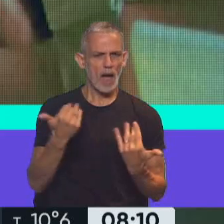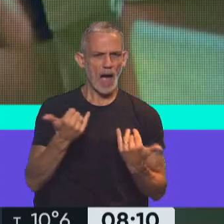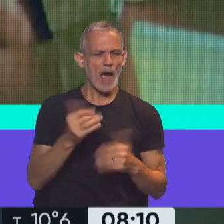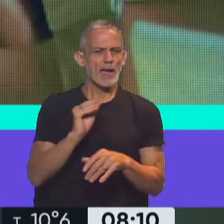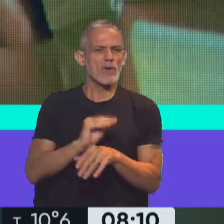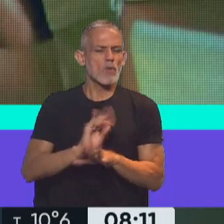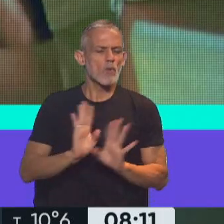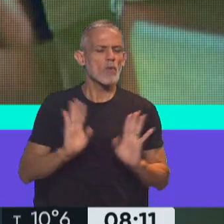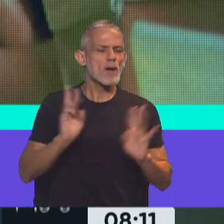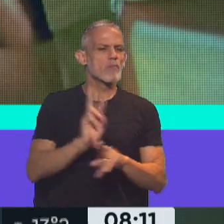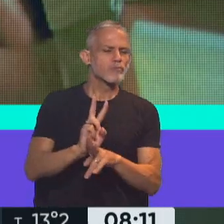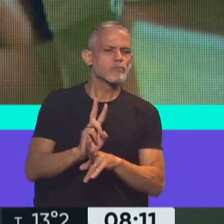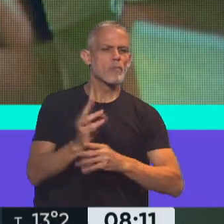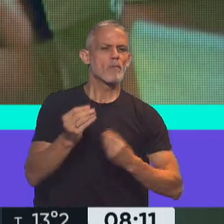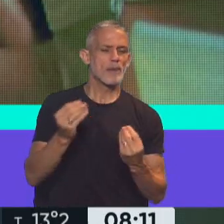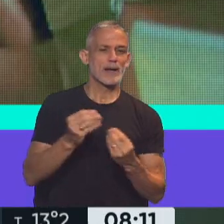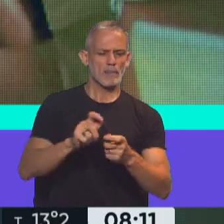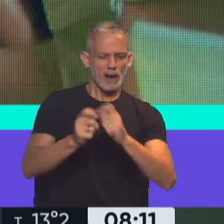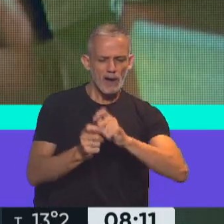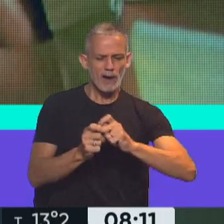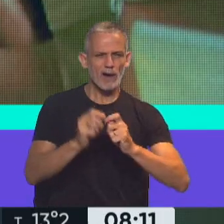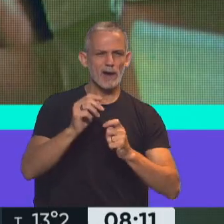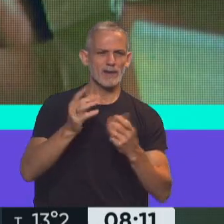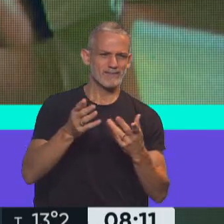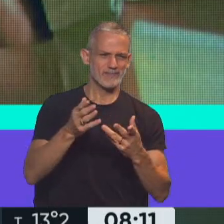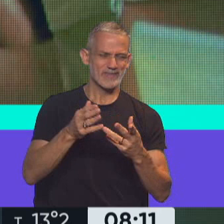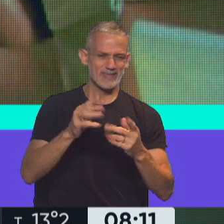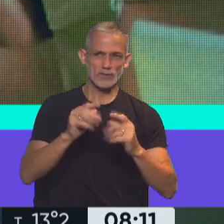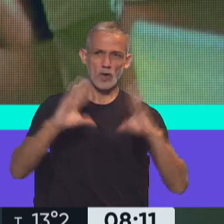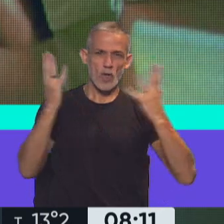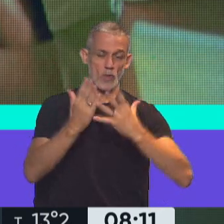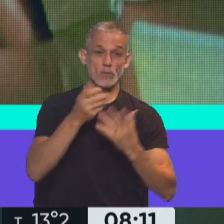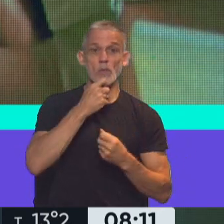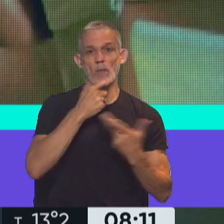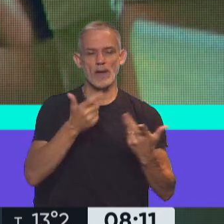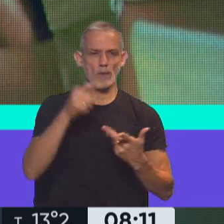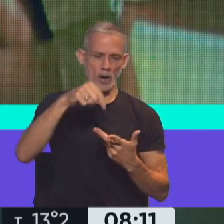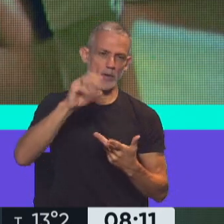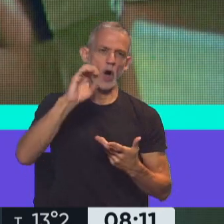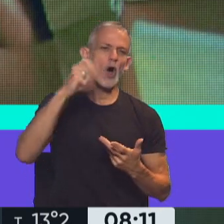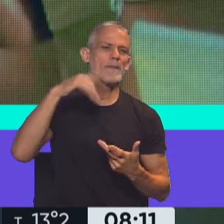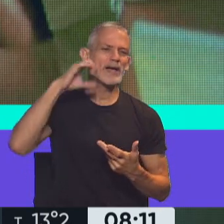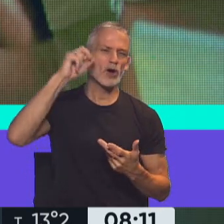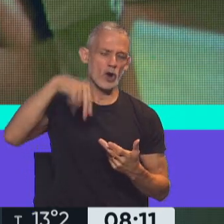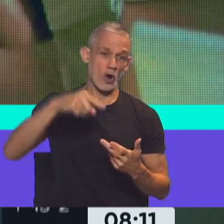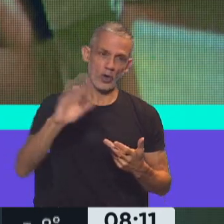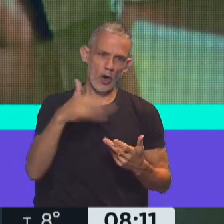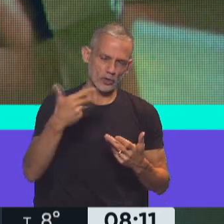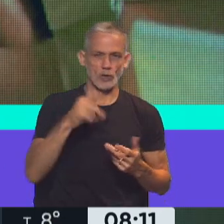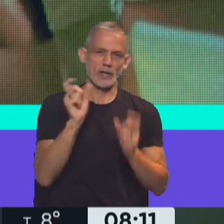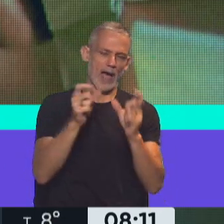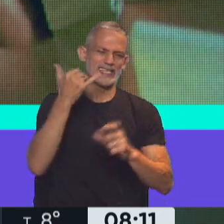para tener o para enfrentar estas nuevas variantes que empezamos a ver a nivel internacional es la famosa variante o micro aunque todos ahora vamos